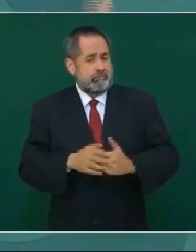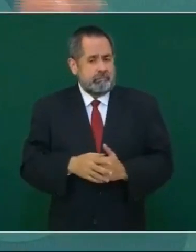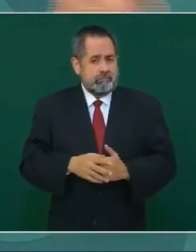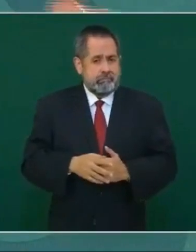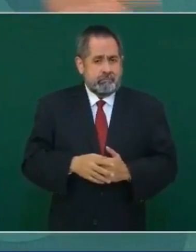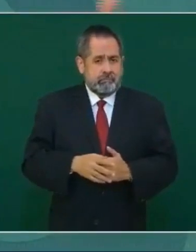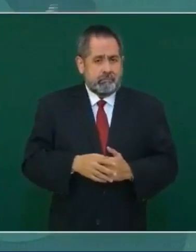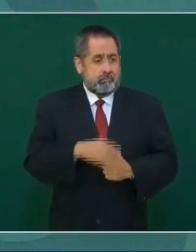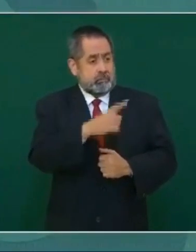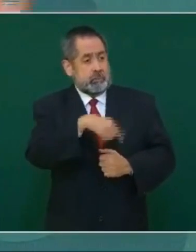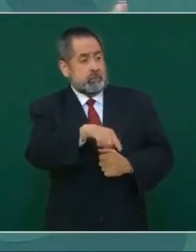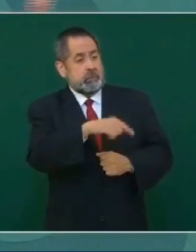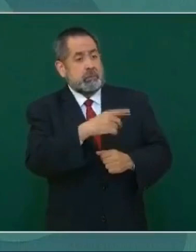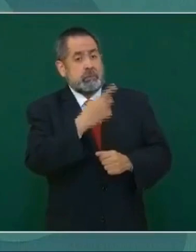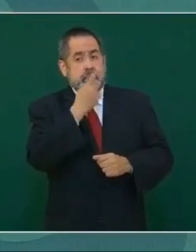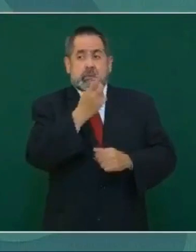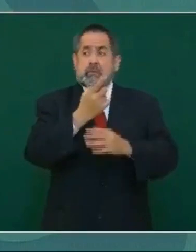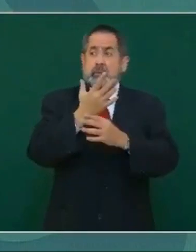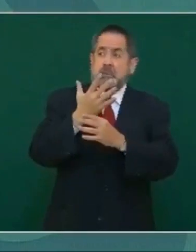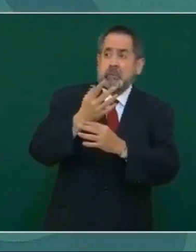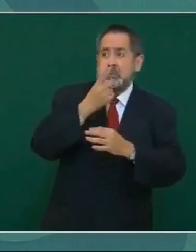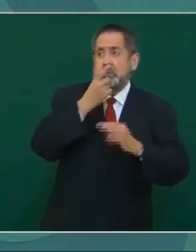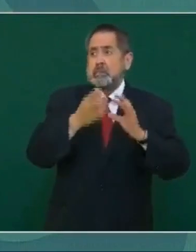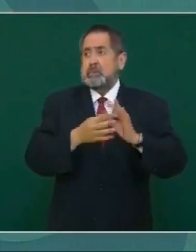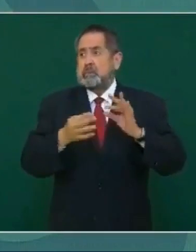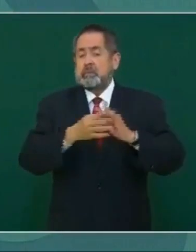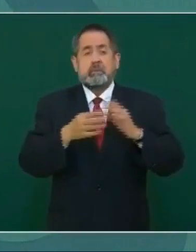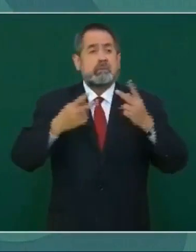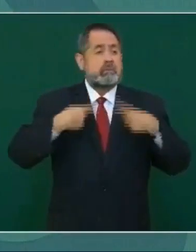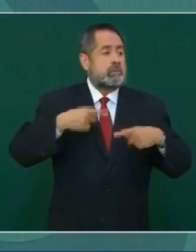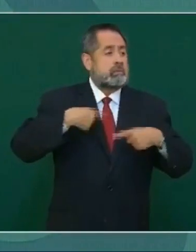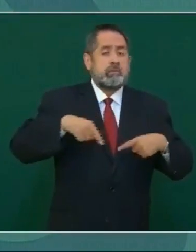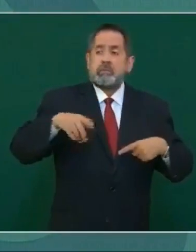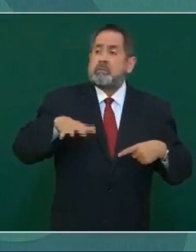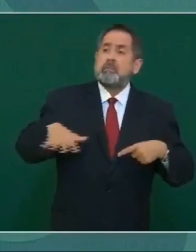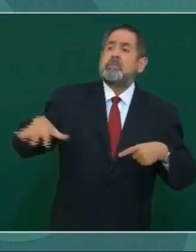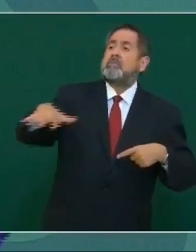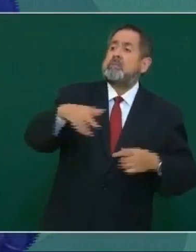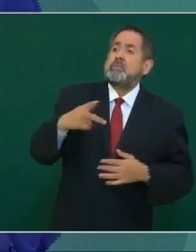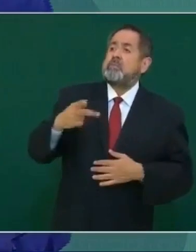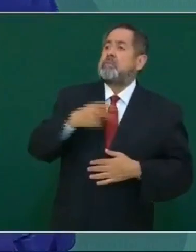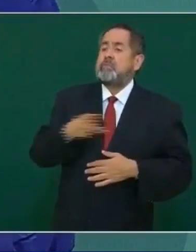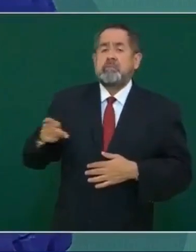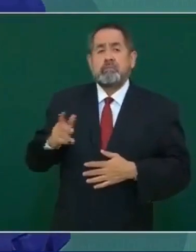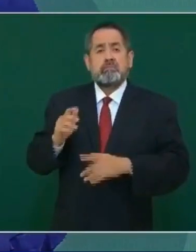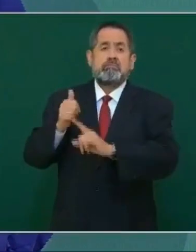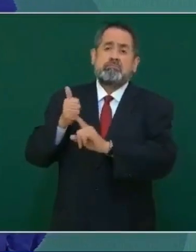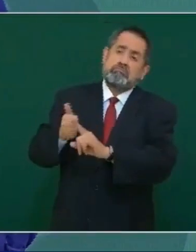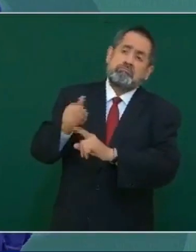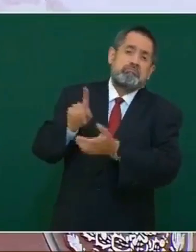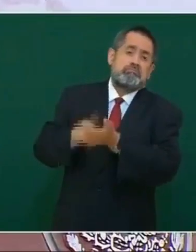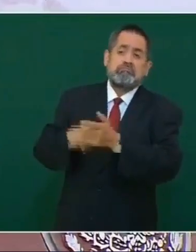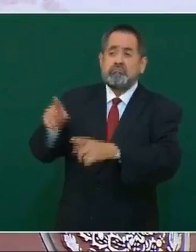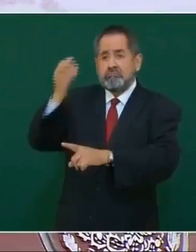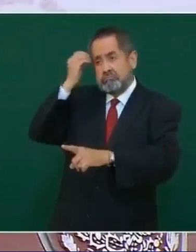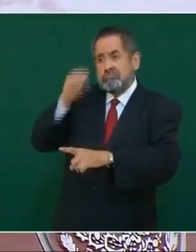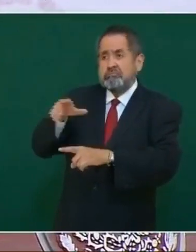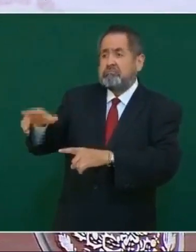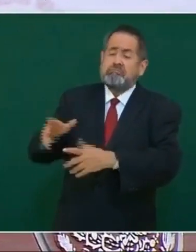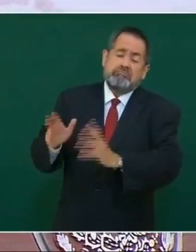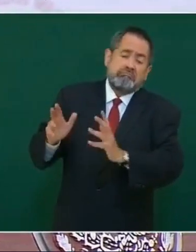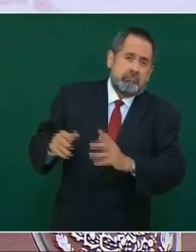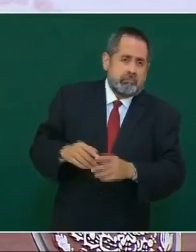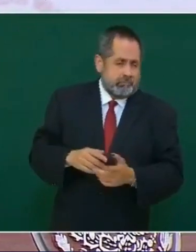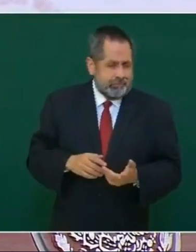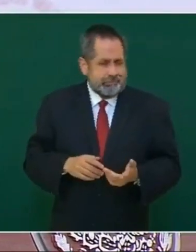decías de que si la gente estaba pobre era porque eran flojos,